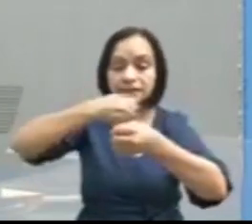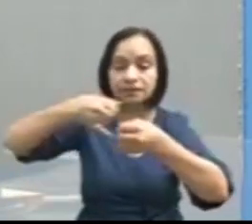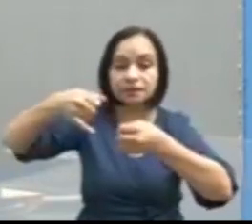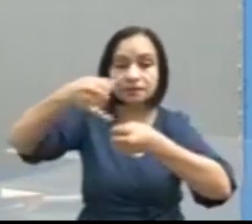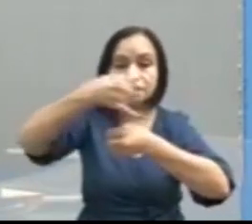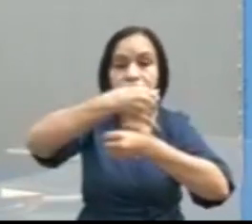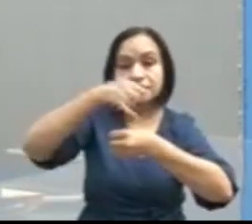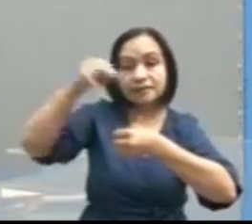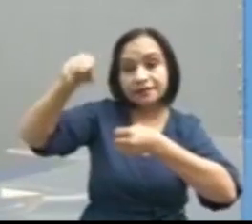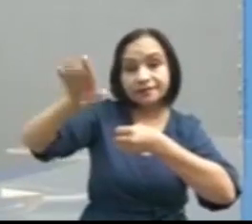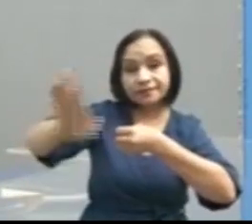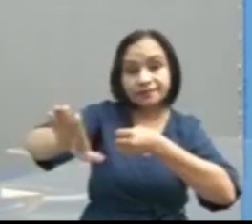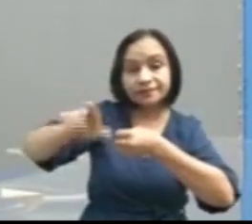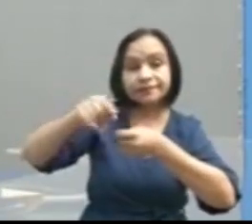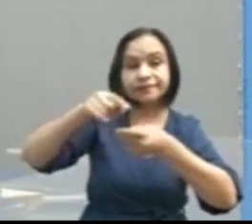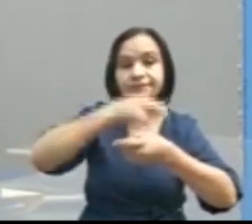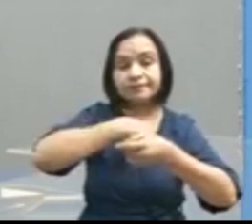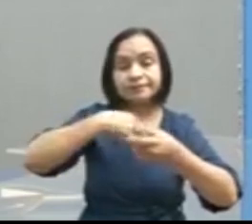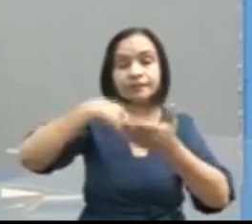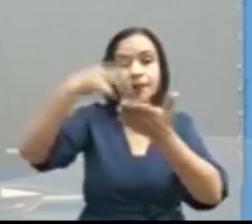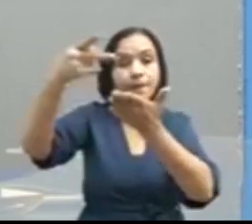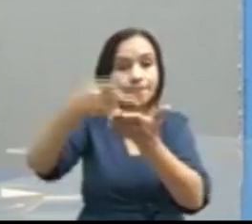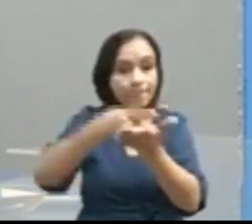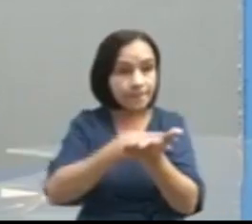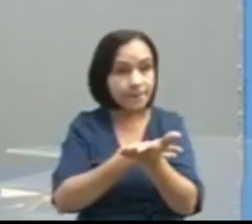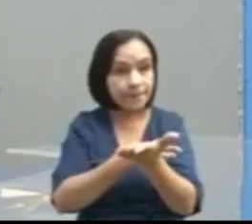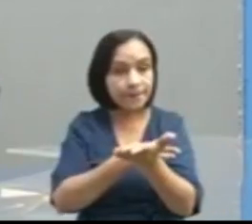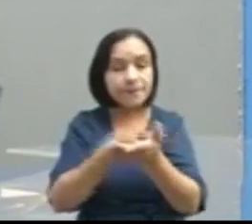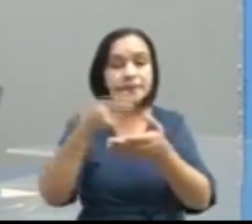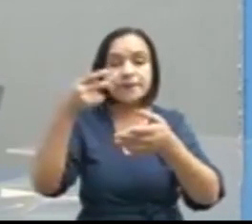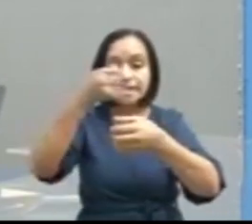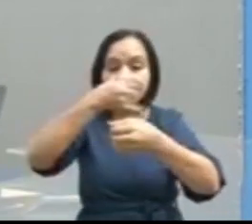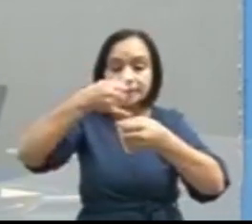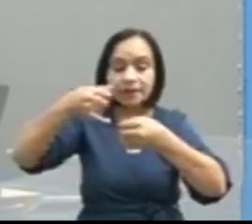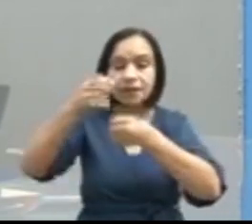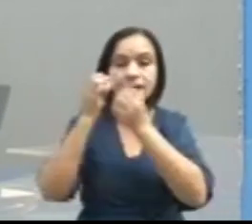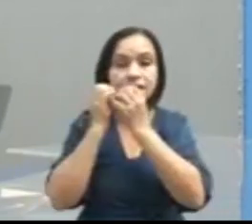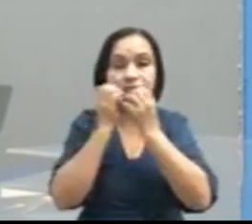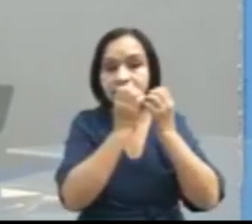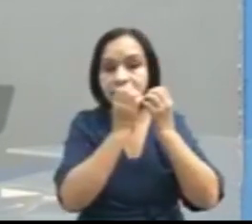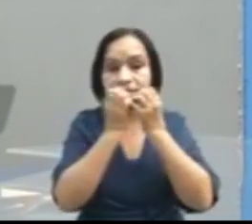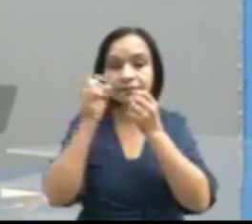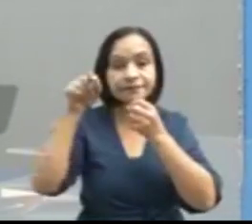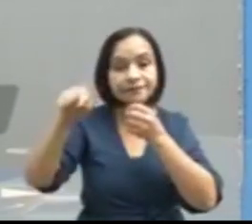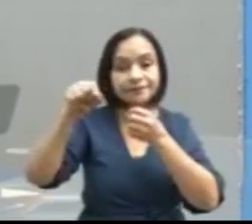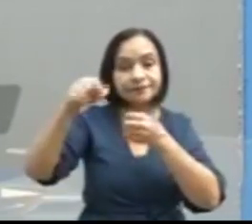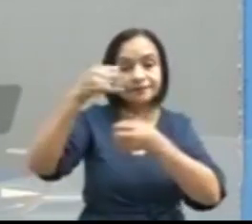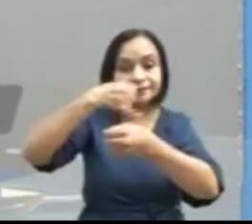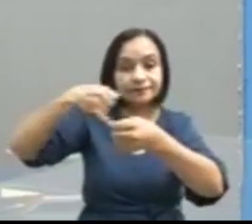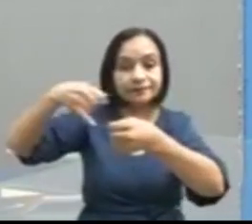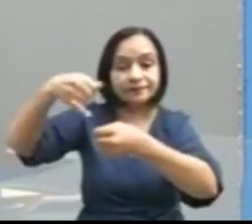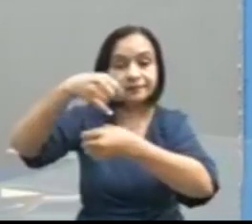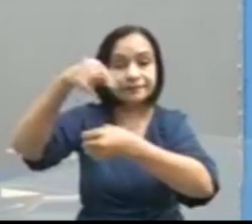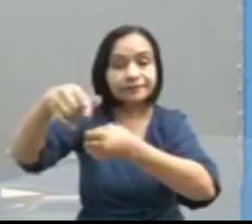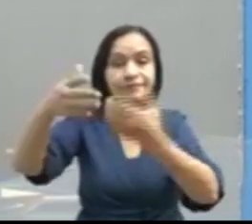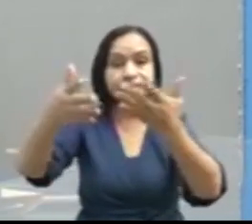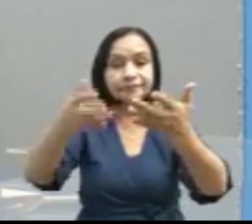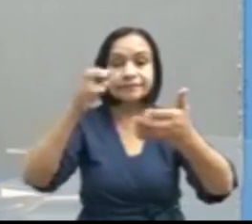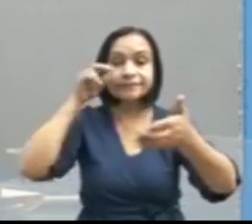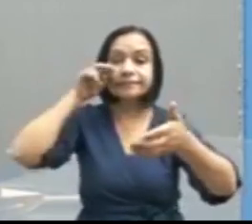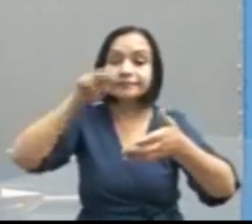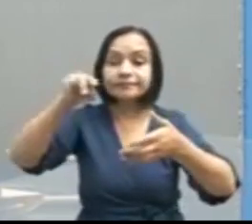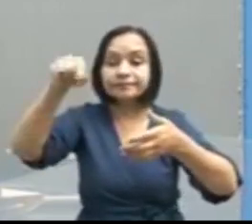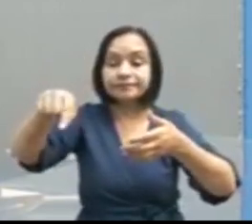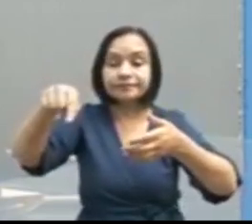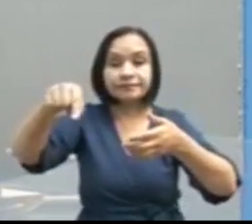eléctricas para hacer un proyecto piloto en Corn Island. La idea es que se pueda visualizar